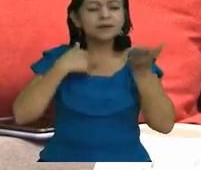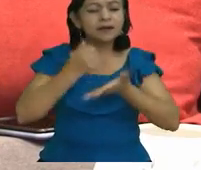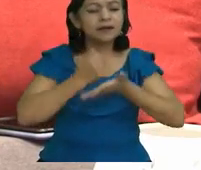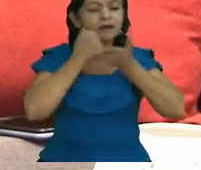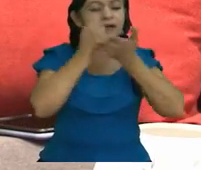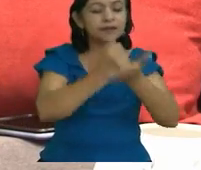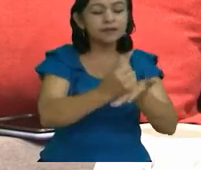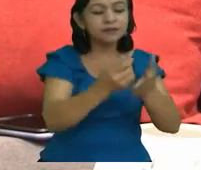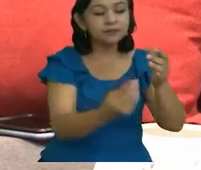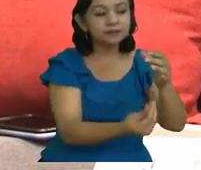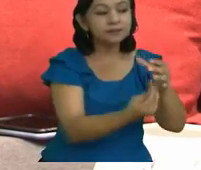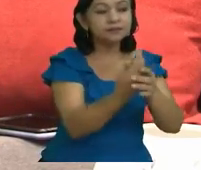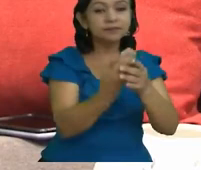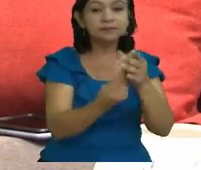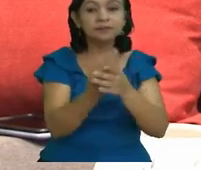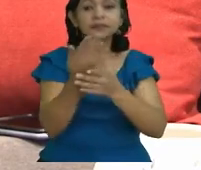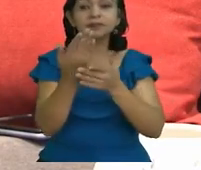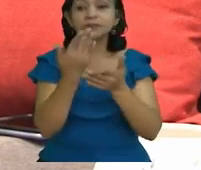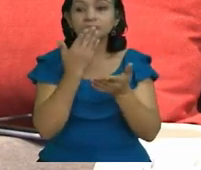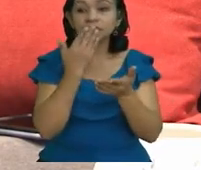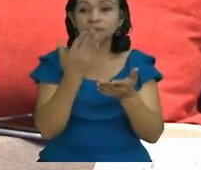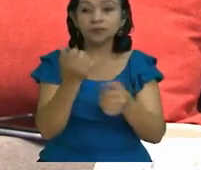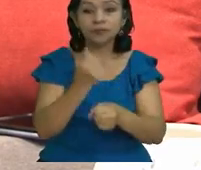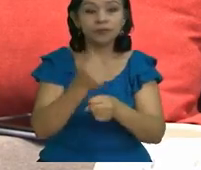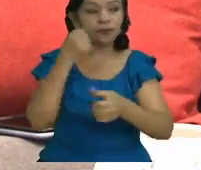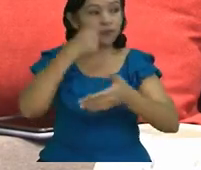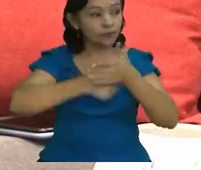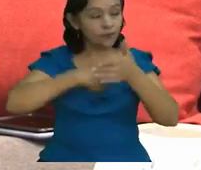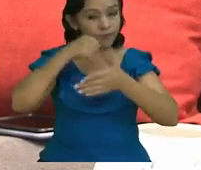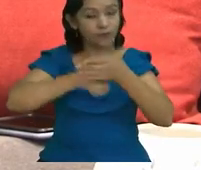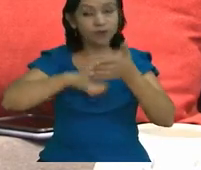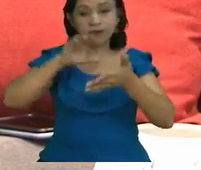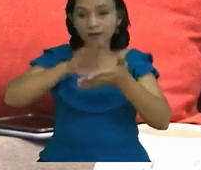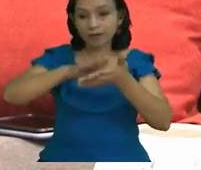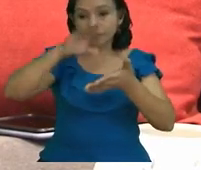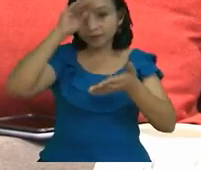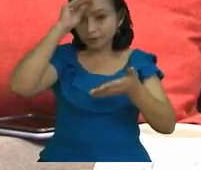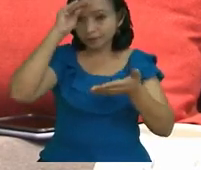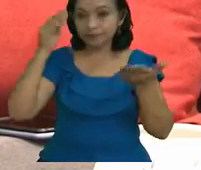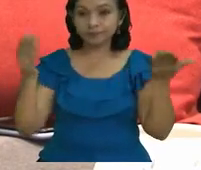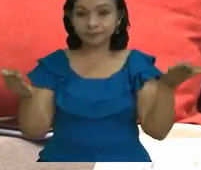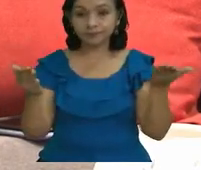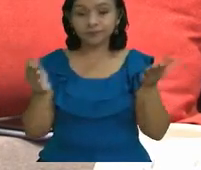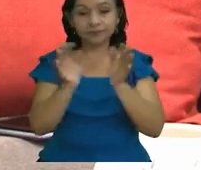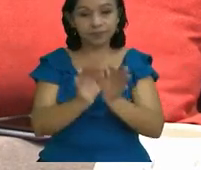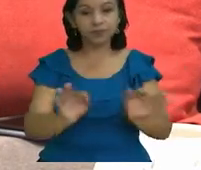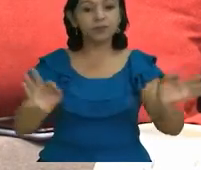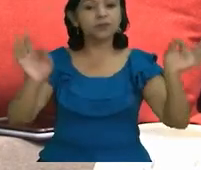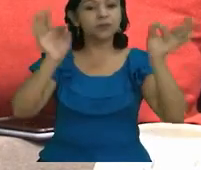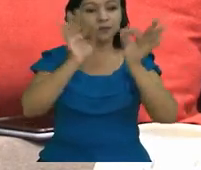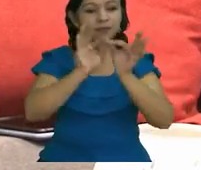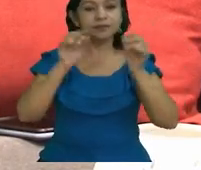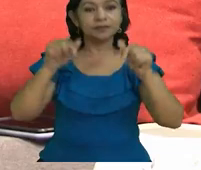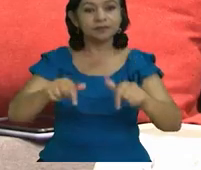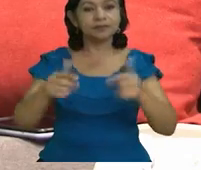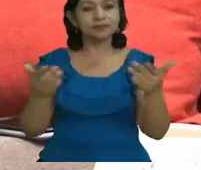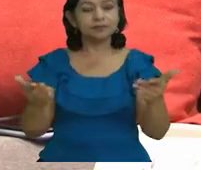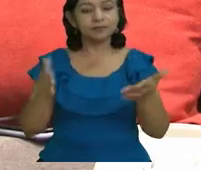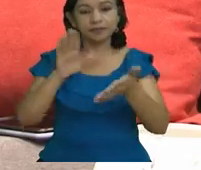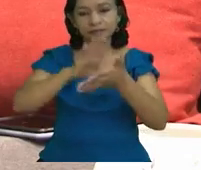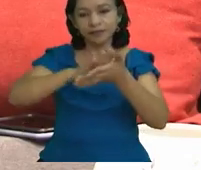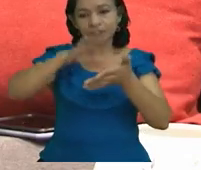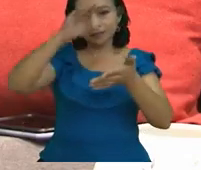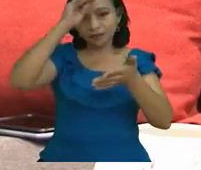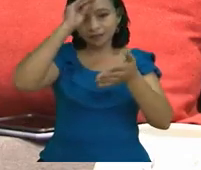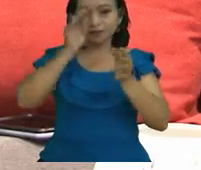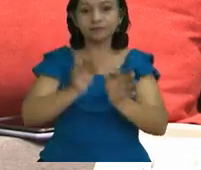pequeño productor, esas familias tengan esa oportunidad, fortalecer esos conocimientos. El conocimiento es la clave aquí de todo. El conocimiento